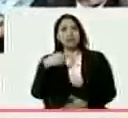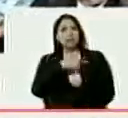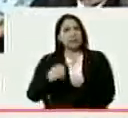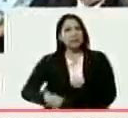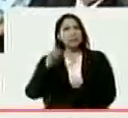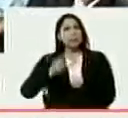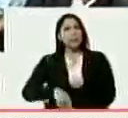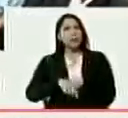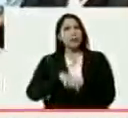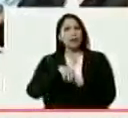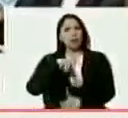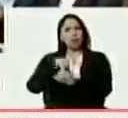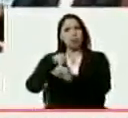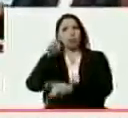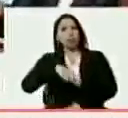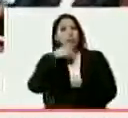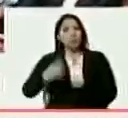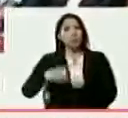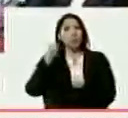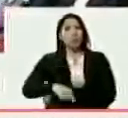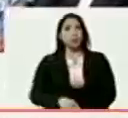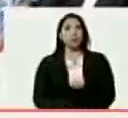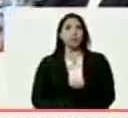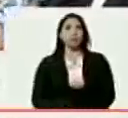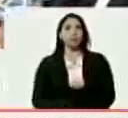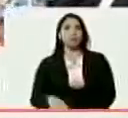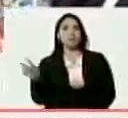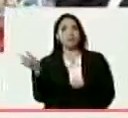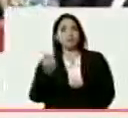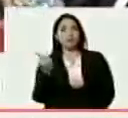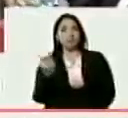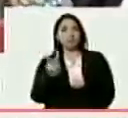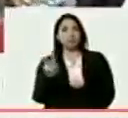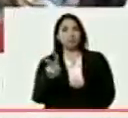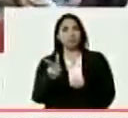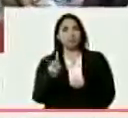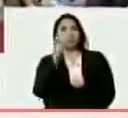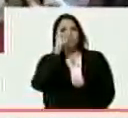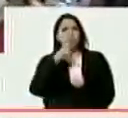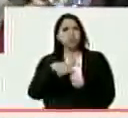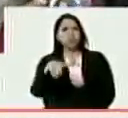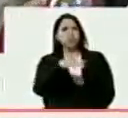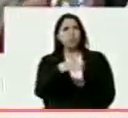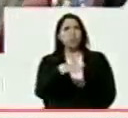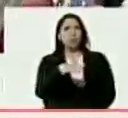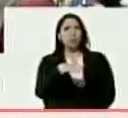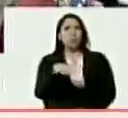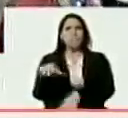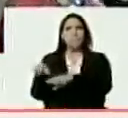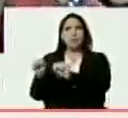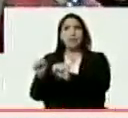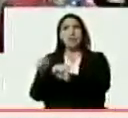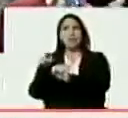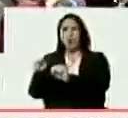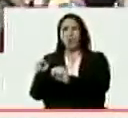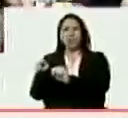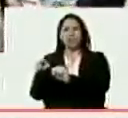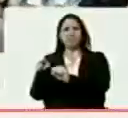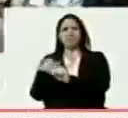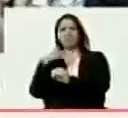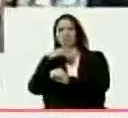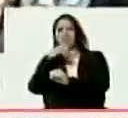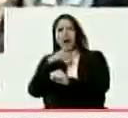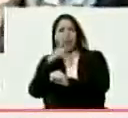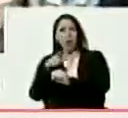acusando de todo, a Rusia, a Venezuela, a los pueblos. El imperialismo es así, así